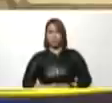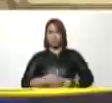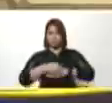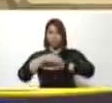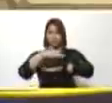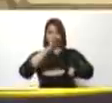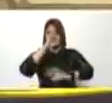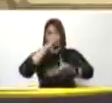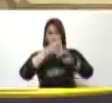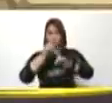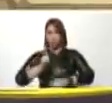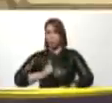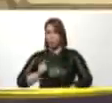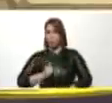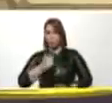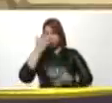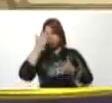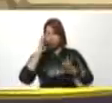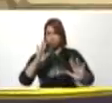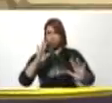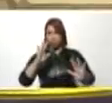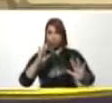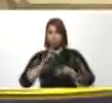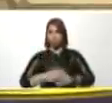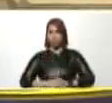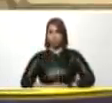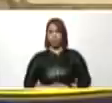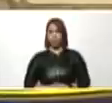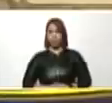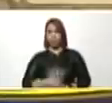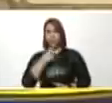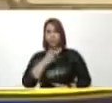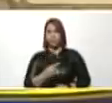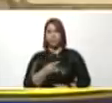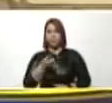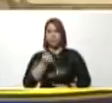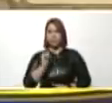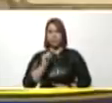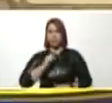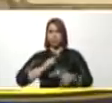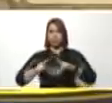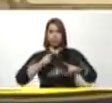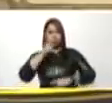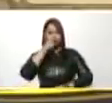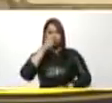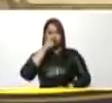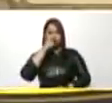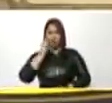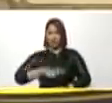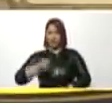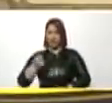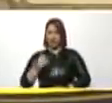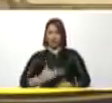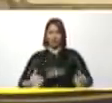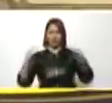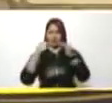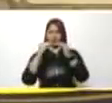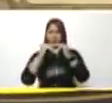zanjado cualquier intento de decir que había una Contraloría, una Fiscalía paralela, también desde